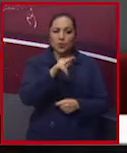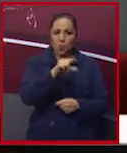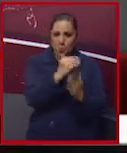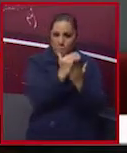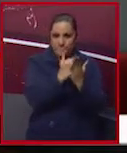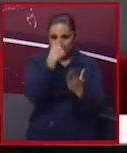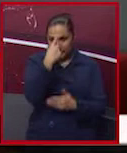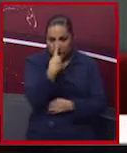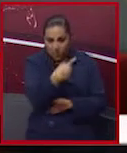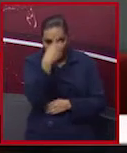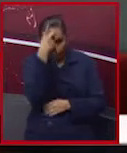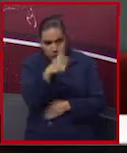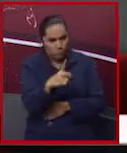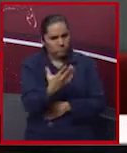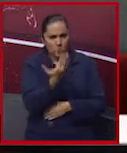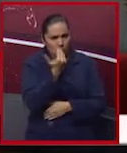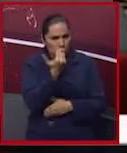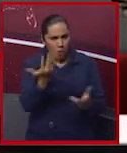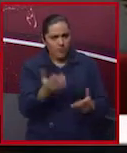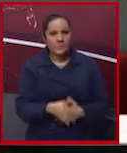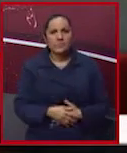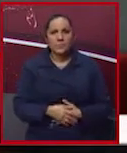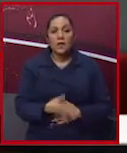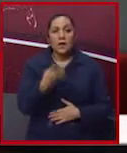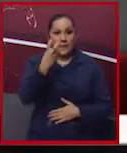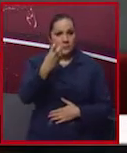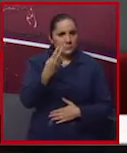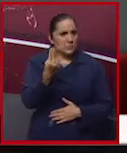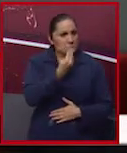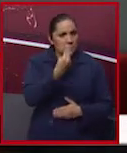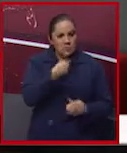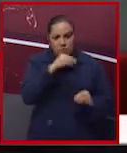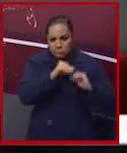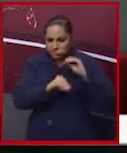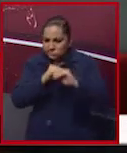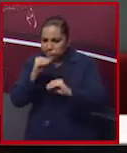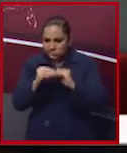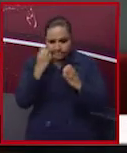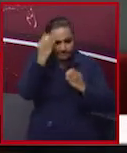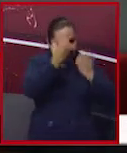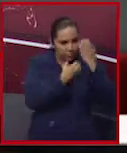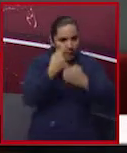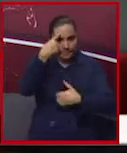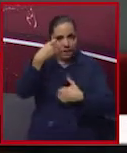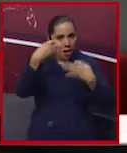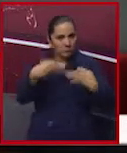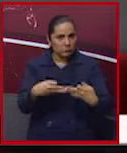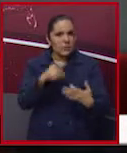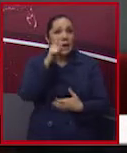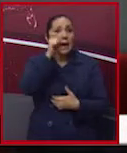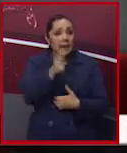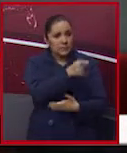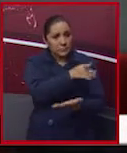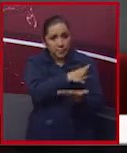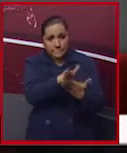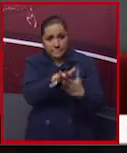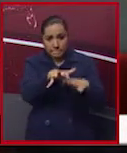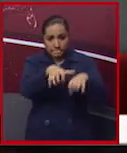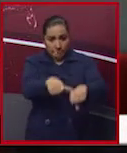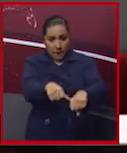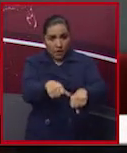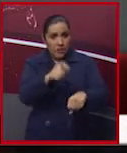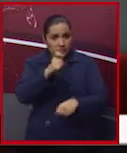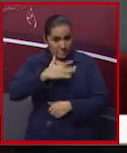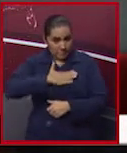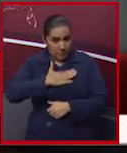que tenemos es que no generar esas titularidades legales no solamente genera un posible uso ineficiente de los